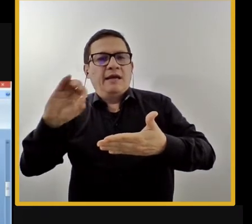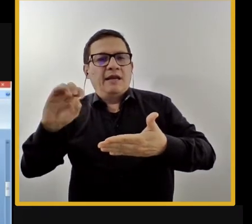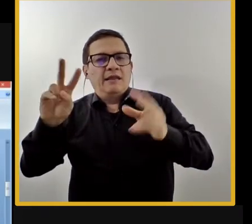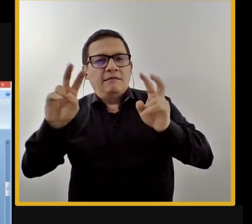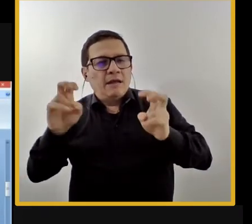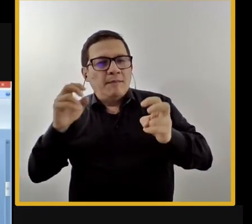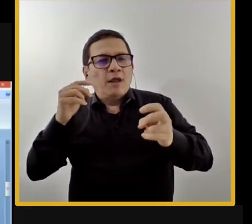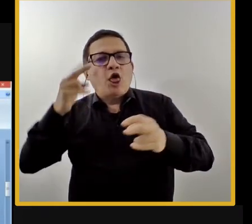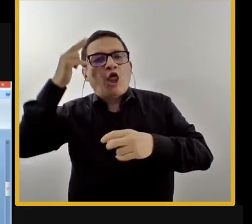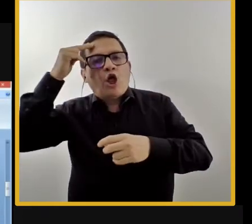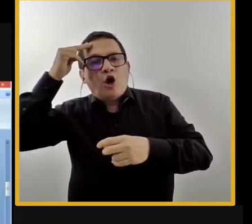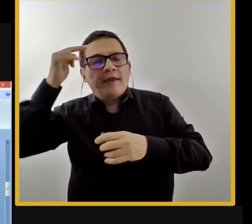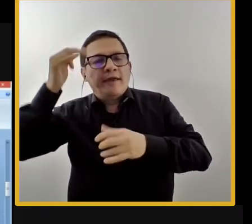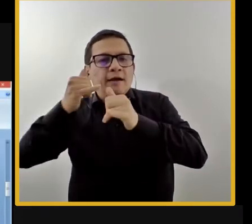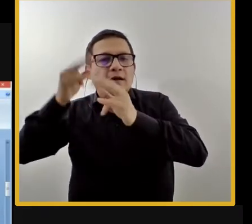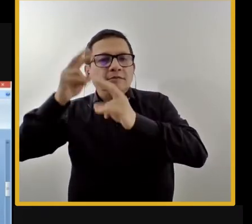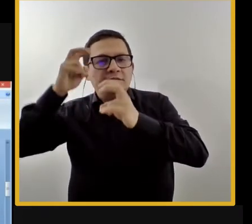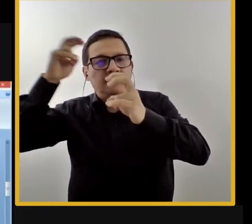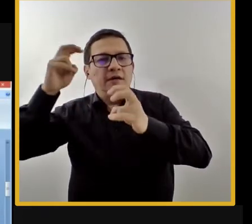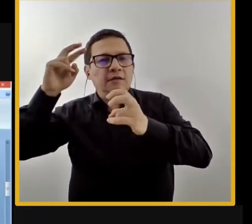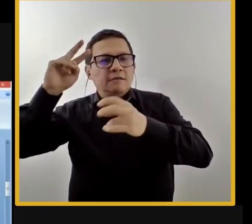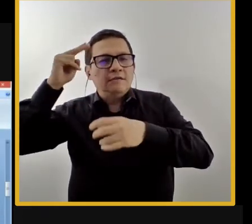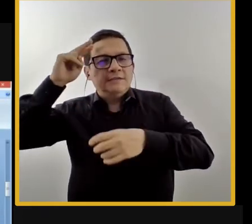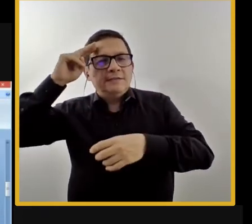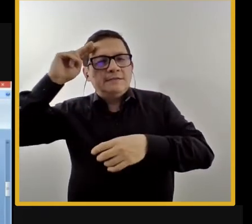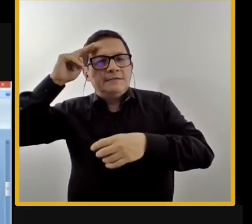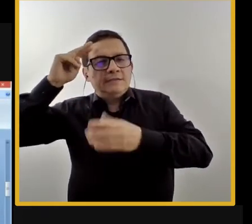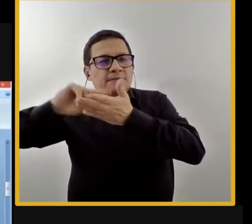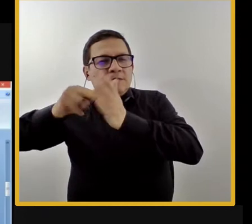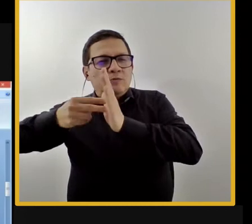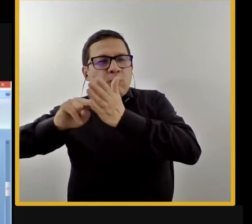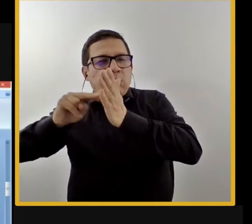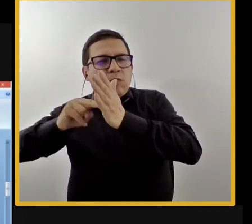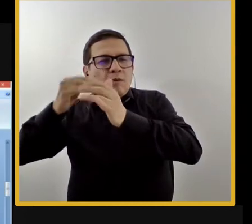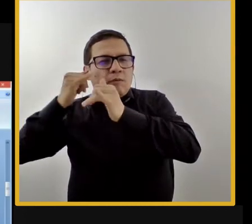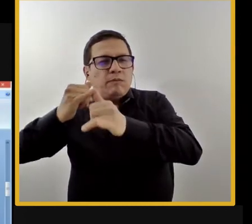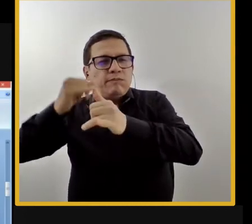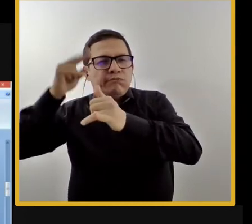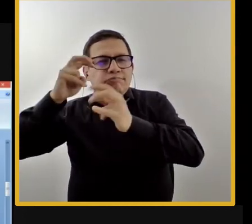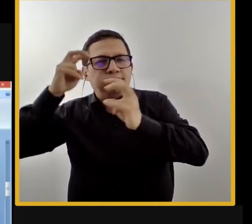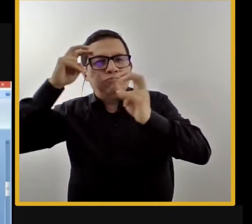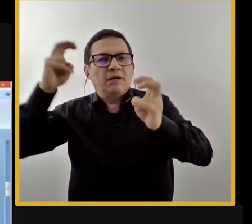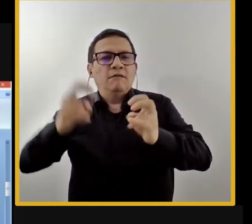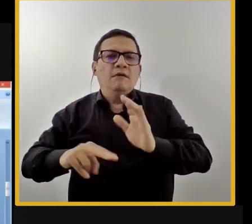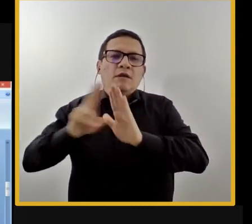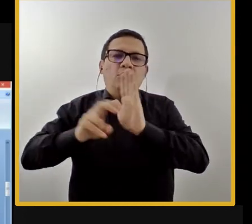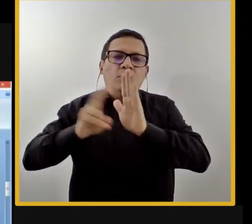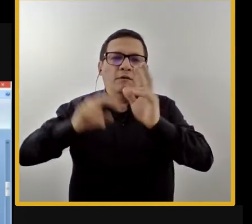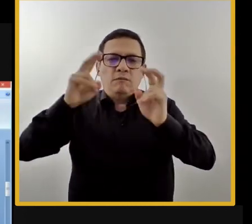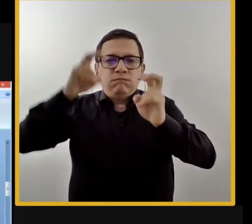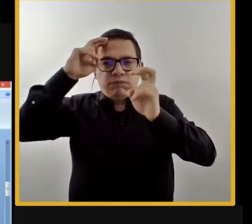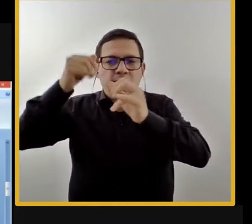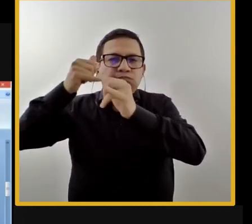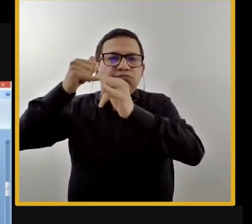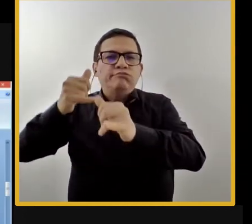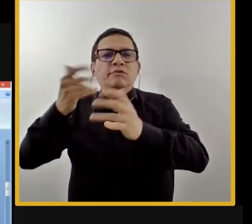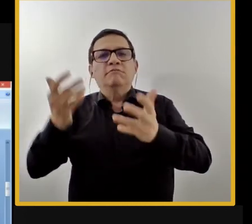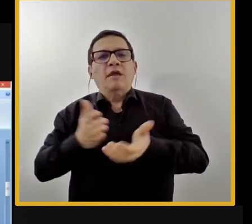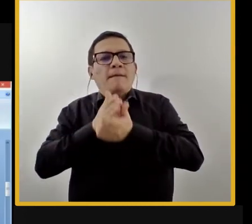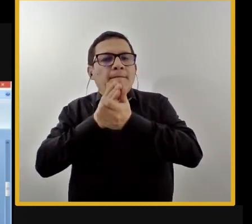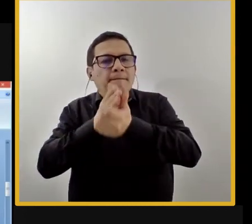ciencia, semántica de la ciencia, teoría del conocimiento científico, metodología de la ciencia, ontología